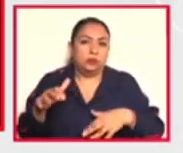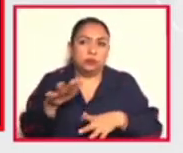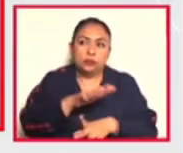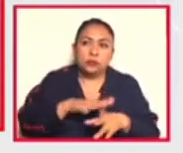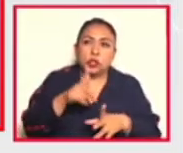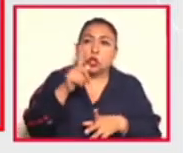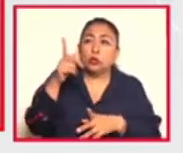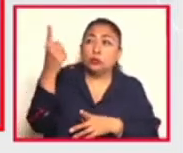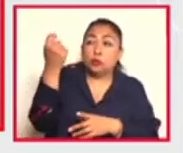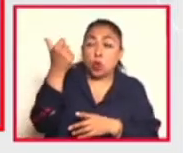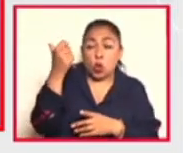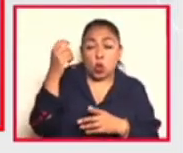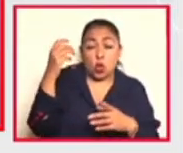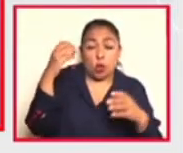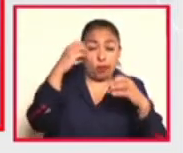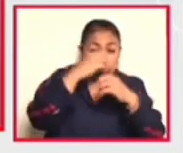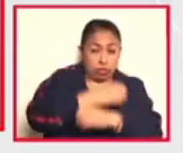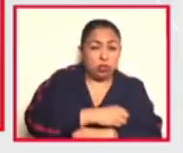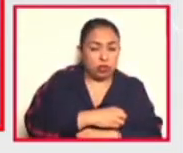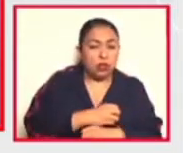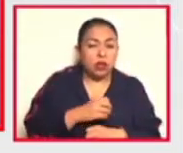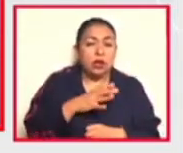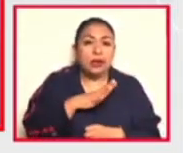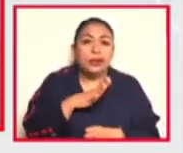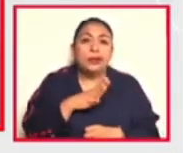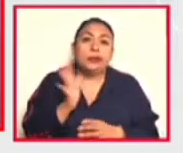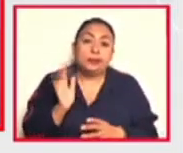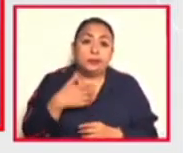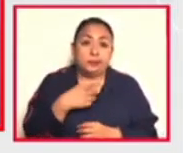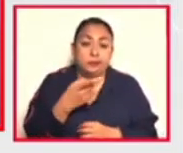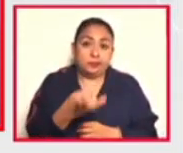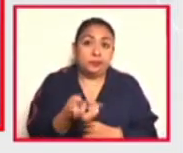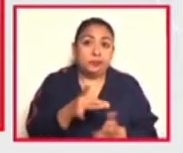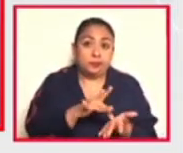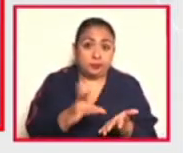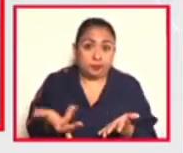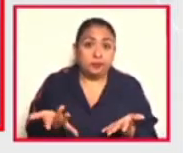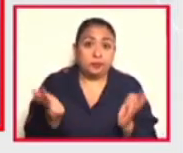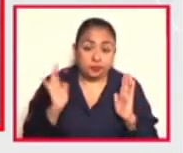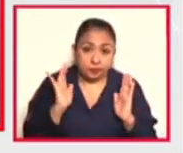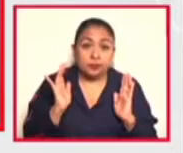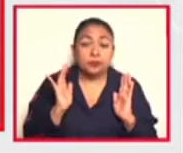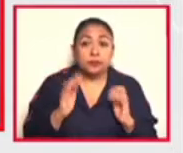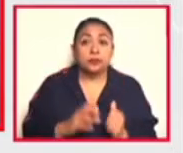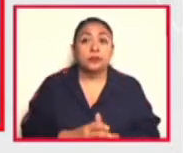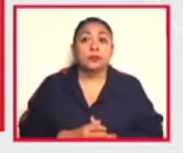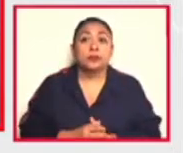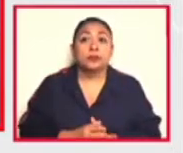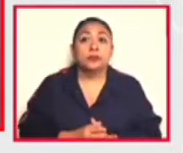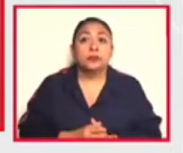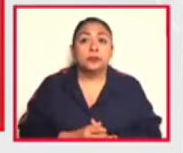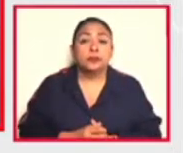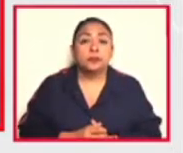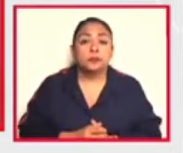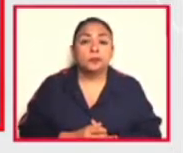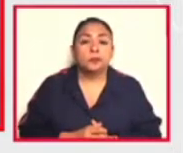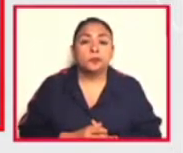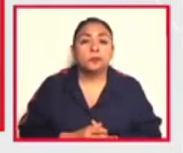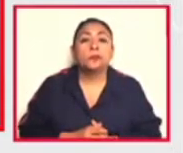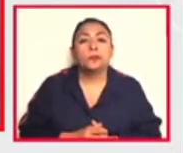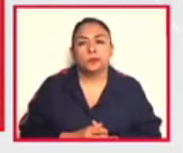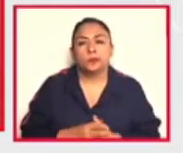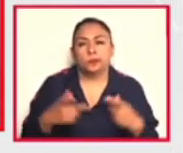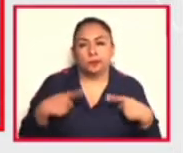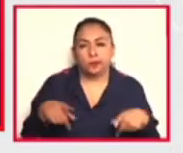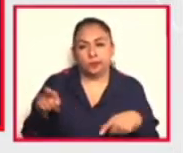¿no? Pero justamente gracias a eso o debido a eso, el espectador